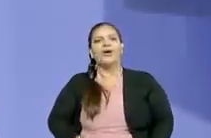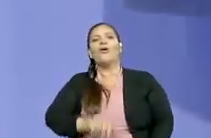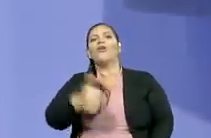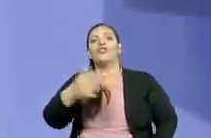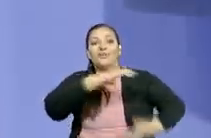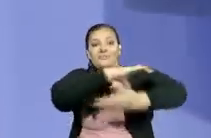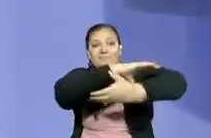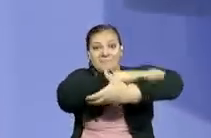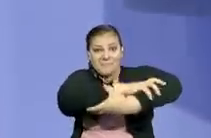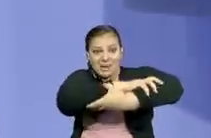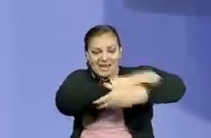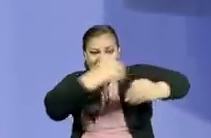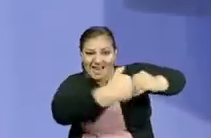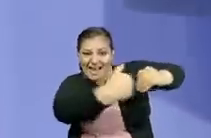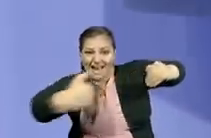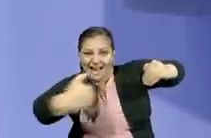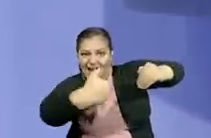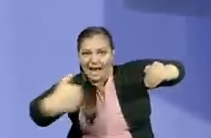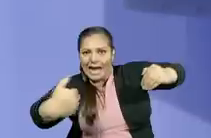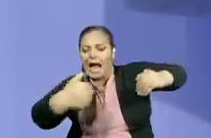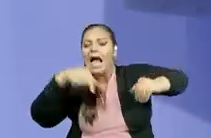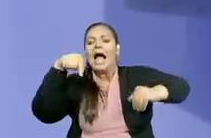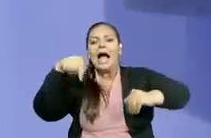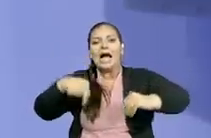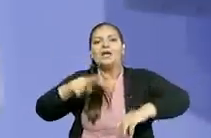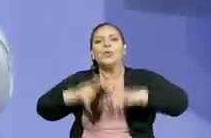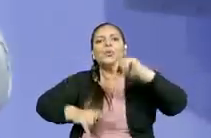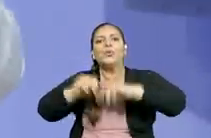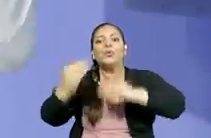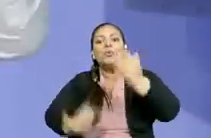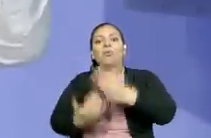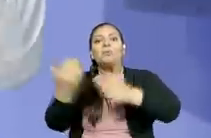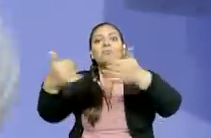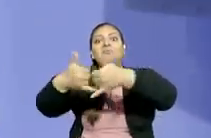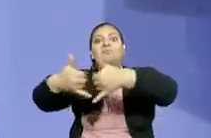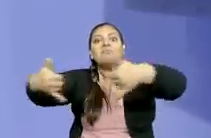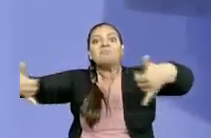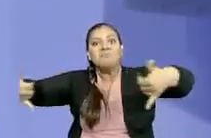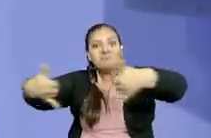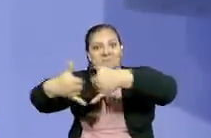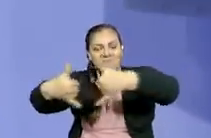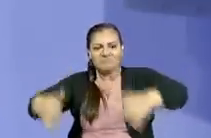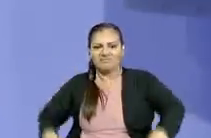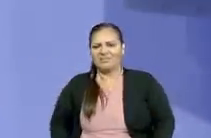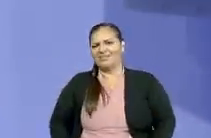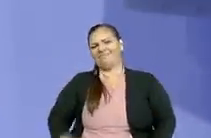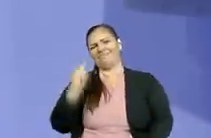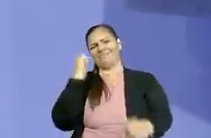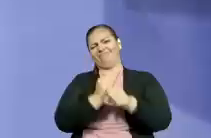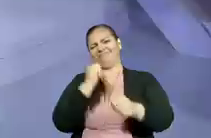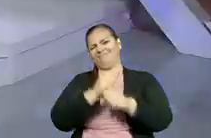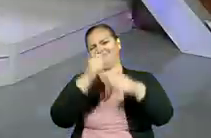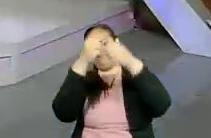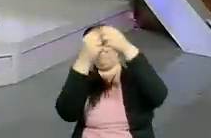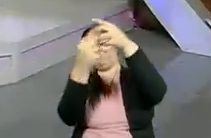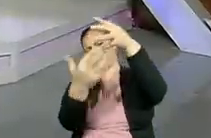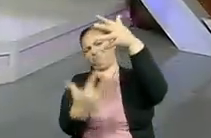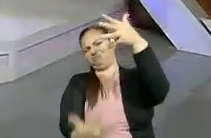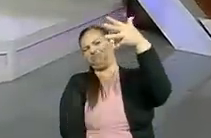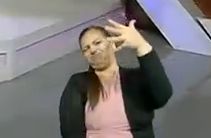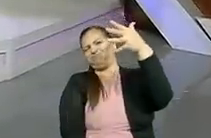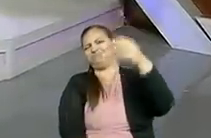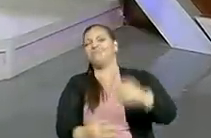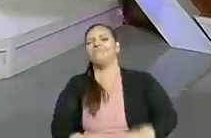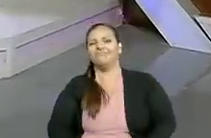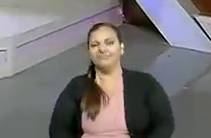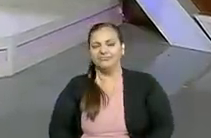Río, que va a ser un nuevo ícono turístico, gastronómico y musical de la ciudad de Guayaquil, en fin, muchísimas